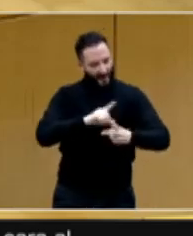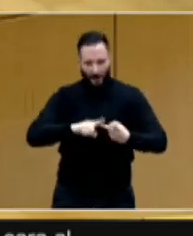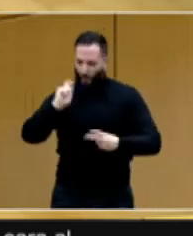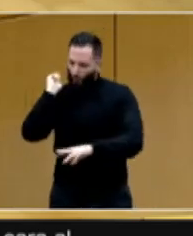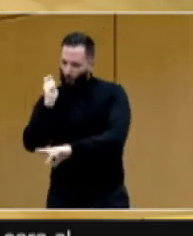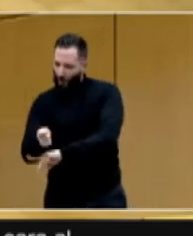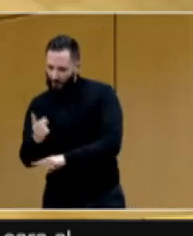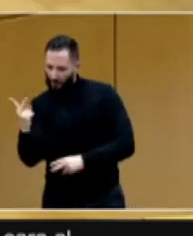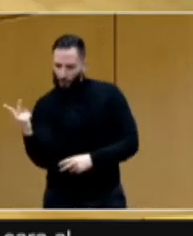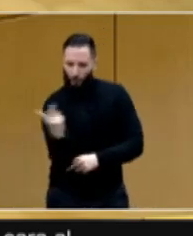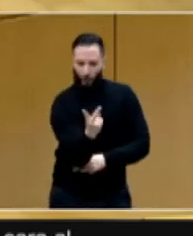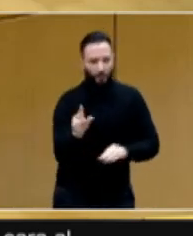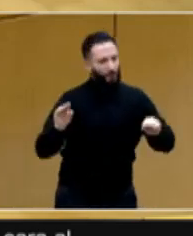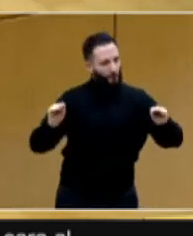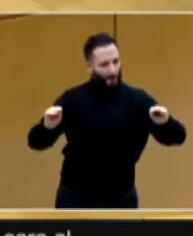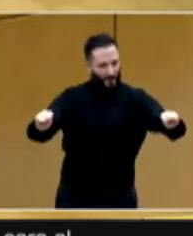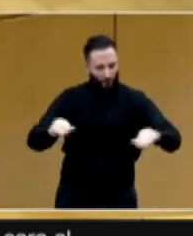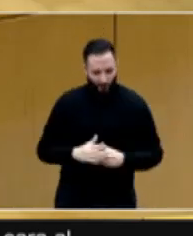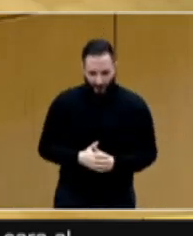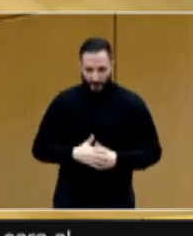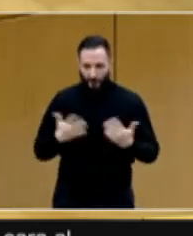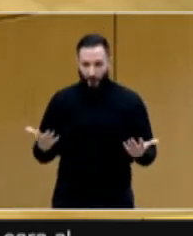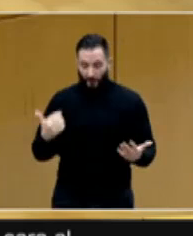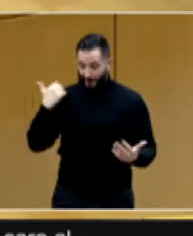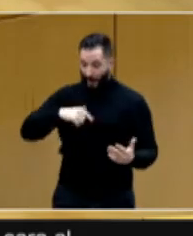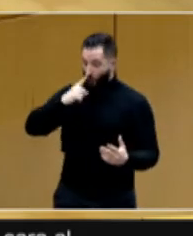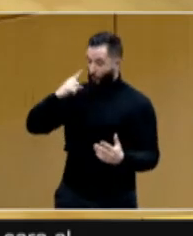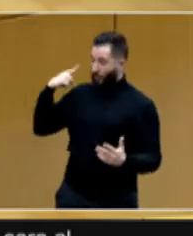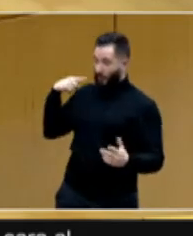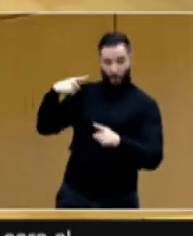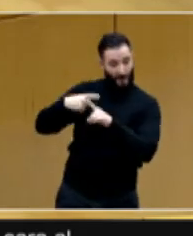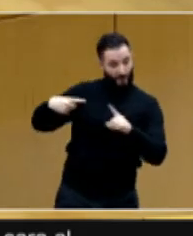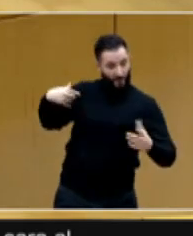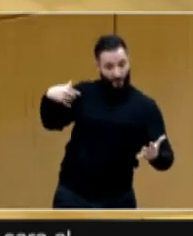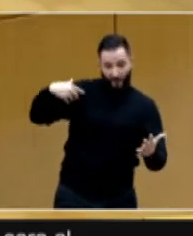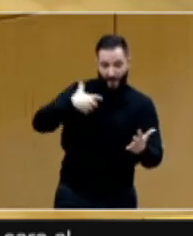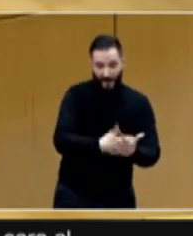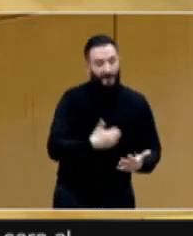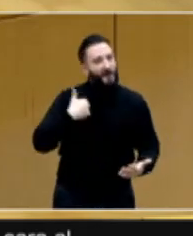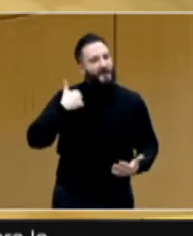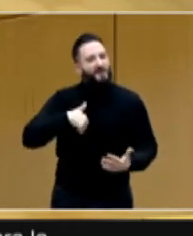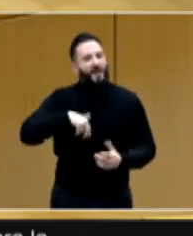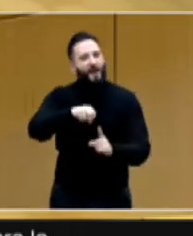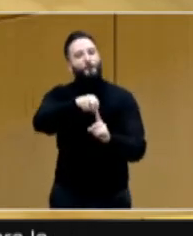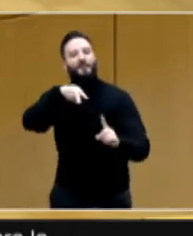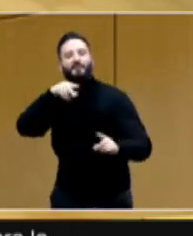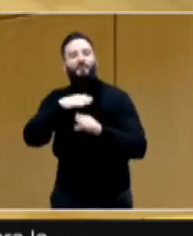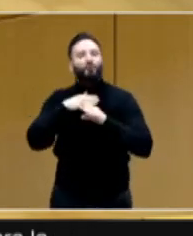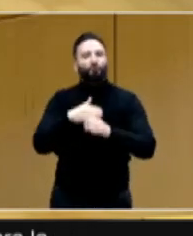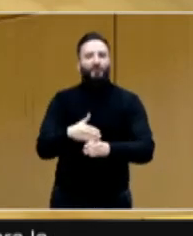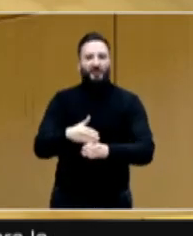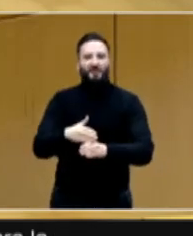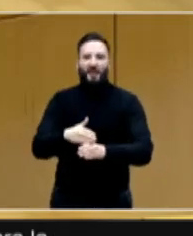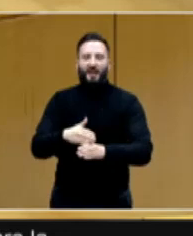tenemos ya la suficiente perspectiva en año y medio y se ha producido el cambio como el ejemplo de María lo